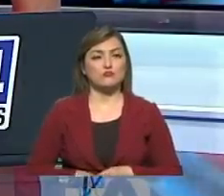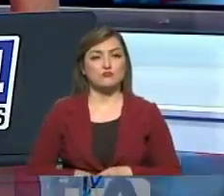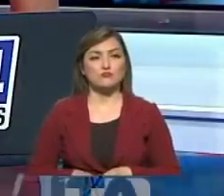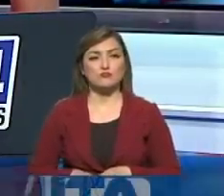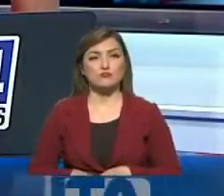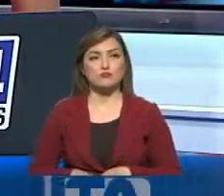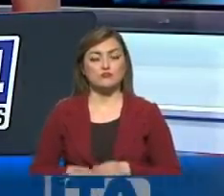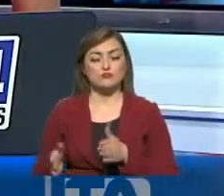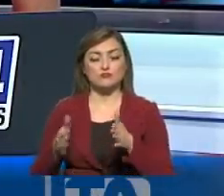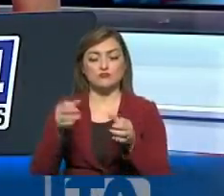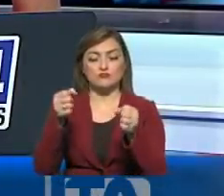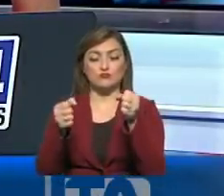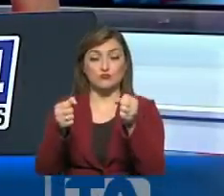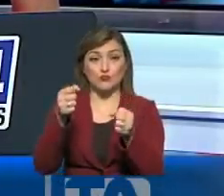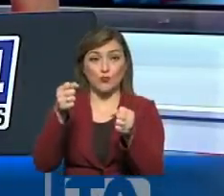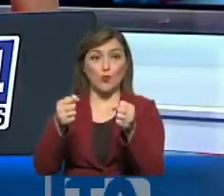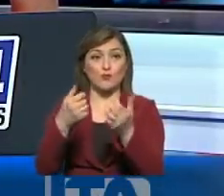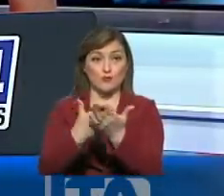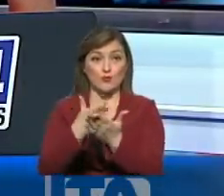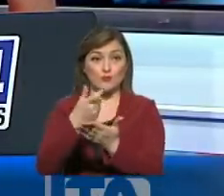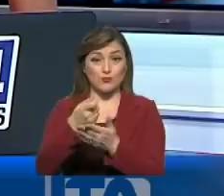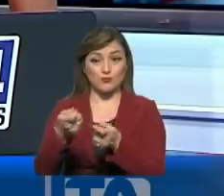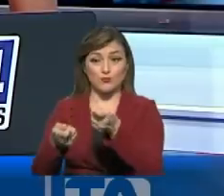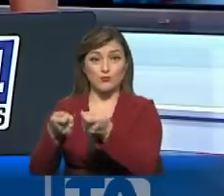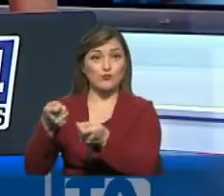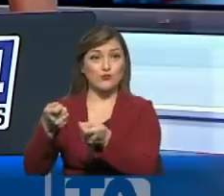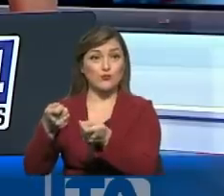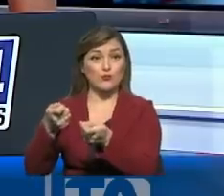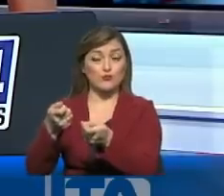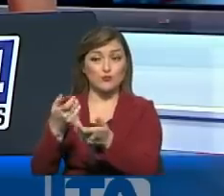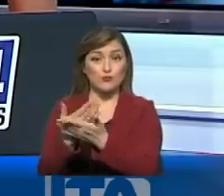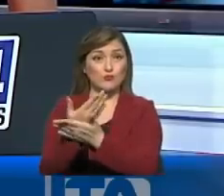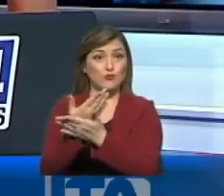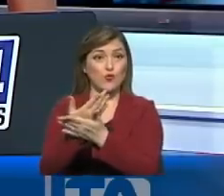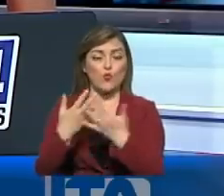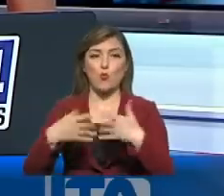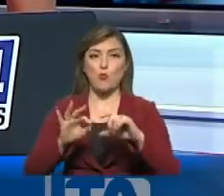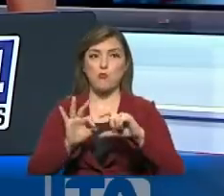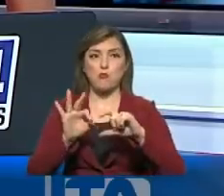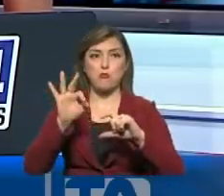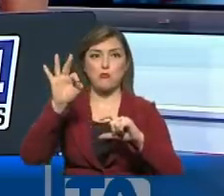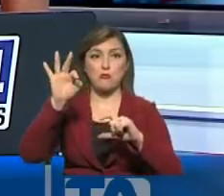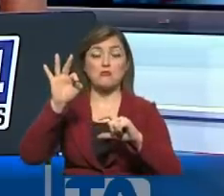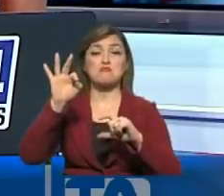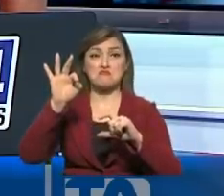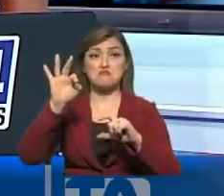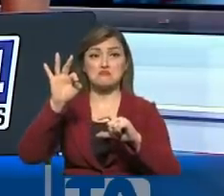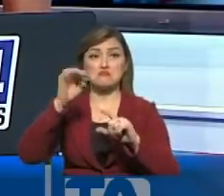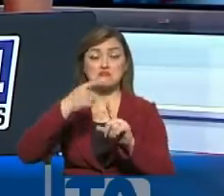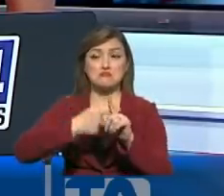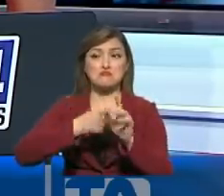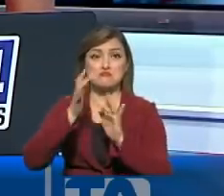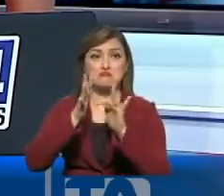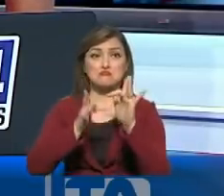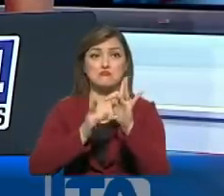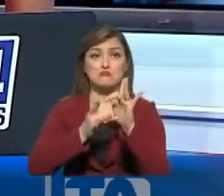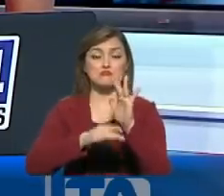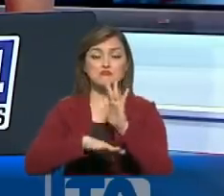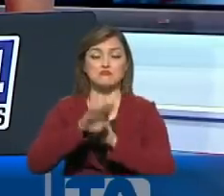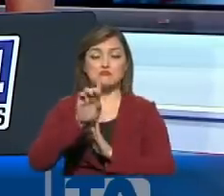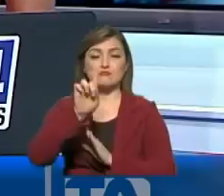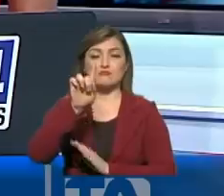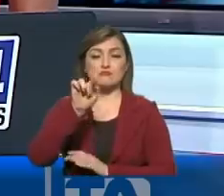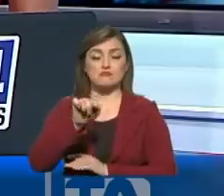Las ventas de vehículos nuevos repuntan en Ecuador. En abril, el sector automotor registró un crecimiento interanual de más